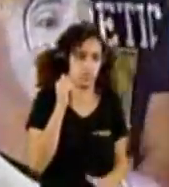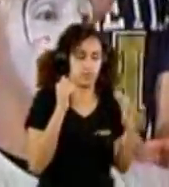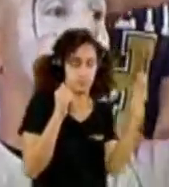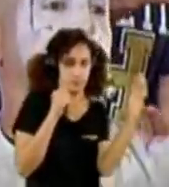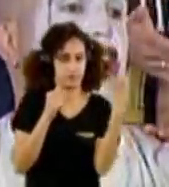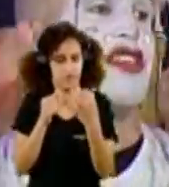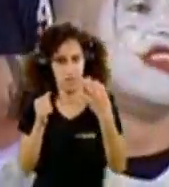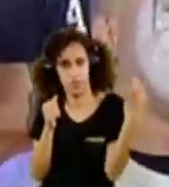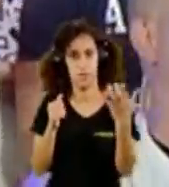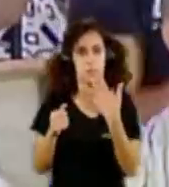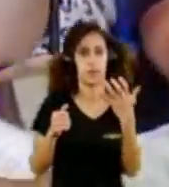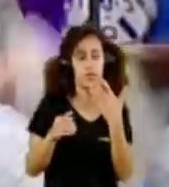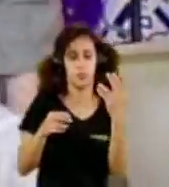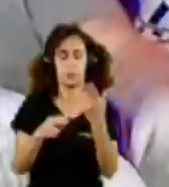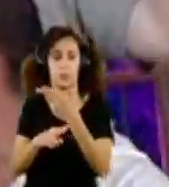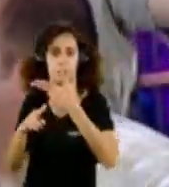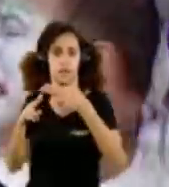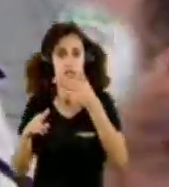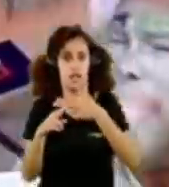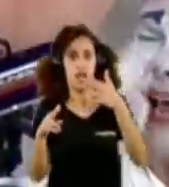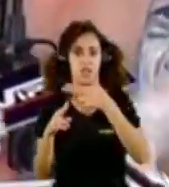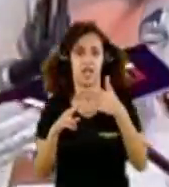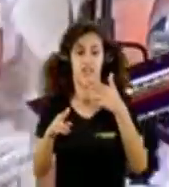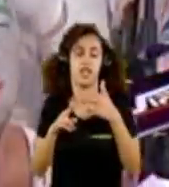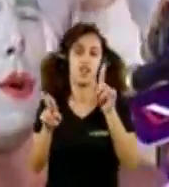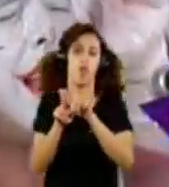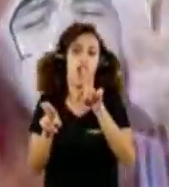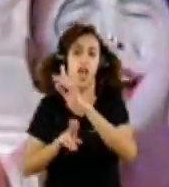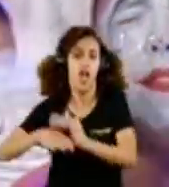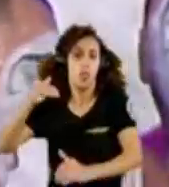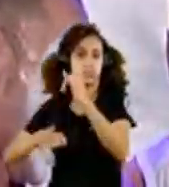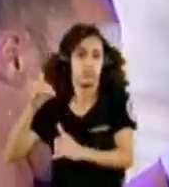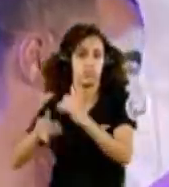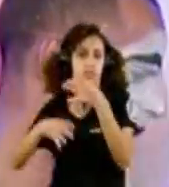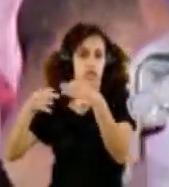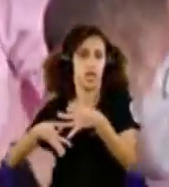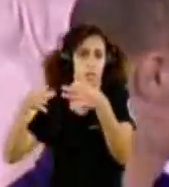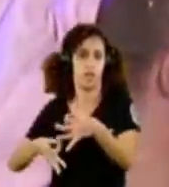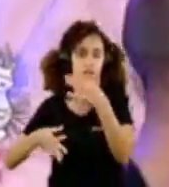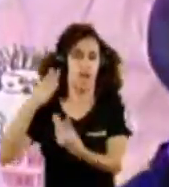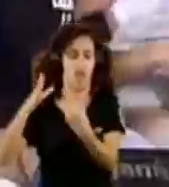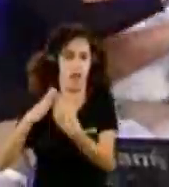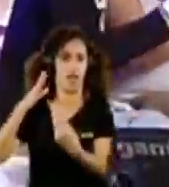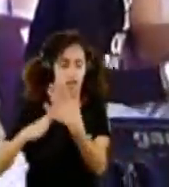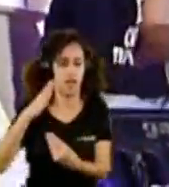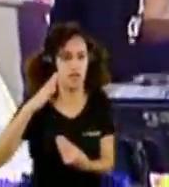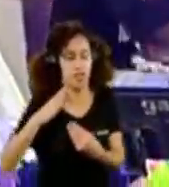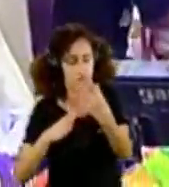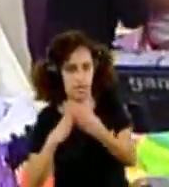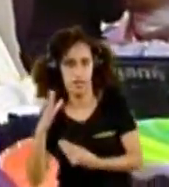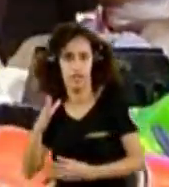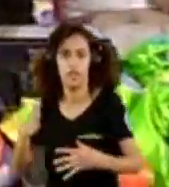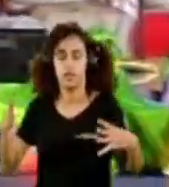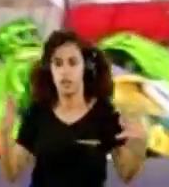quedar. El político se acerca sin pasarse por el baño, más cagada se suele mandar. Todo el mundo va